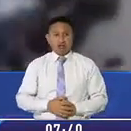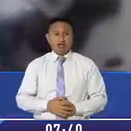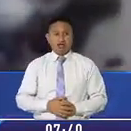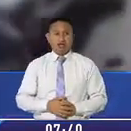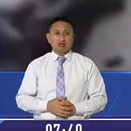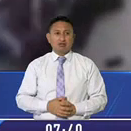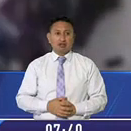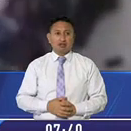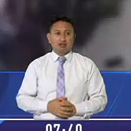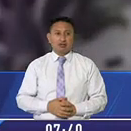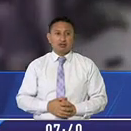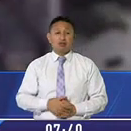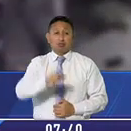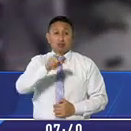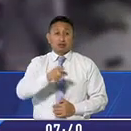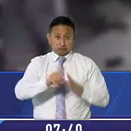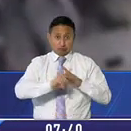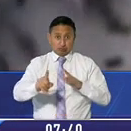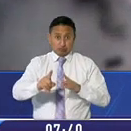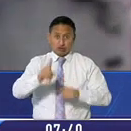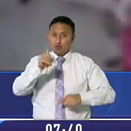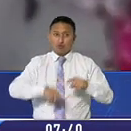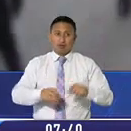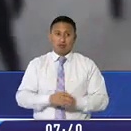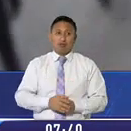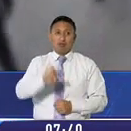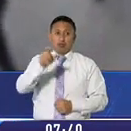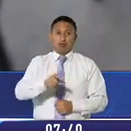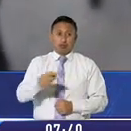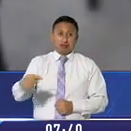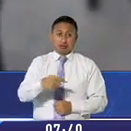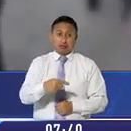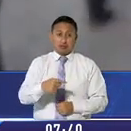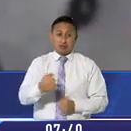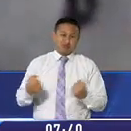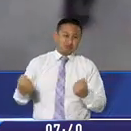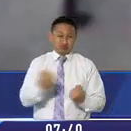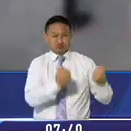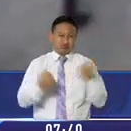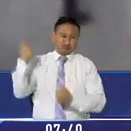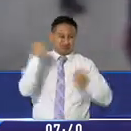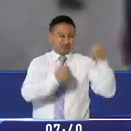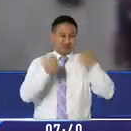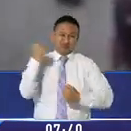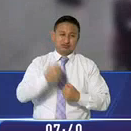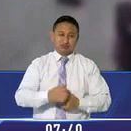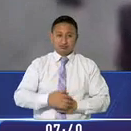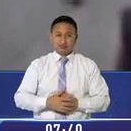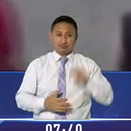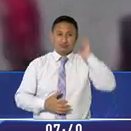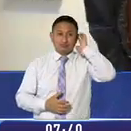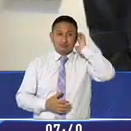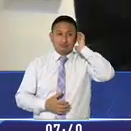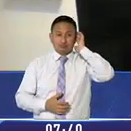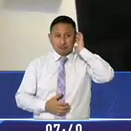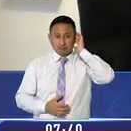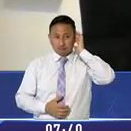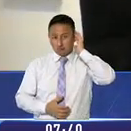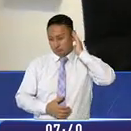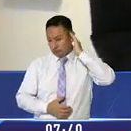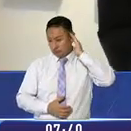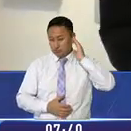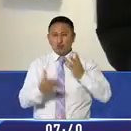toda costa escapar, pero no logró su objetivo ante el apoyo de los transeúntes y propietarios de los locales vecinos. Bastante gente también